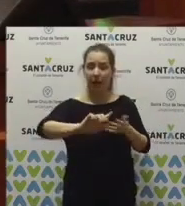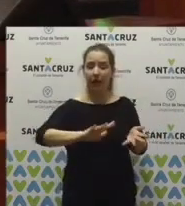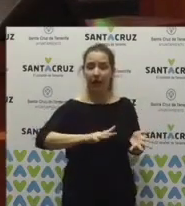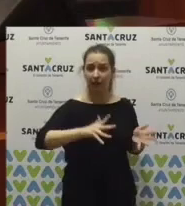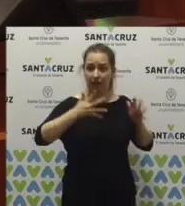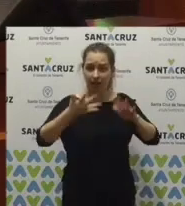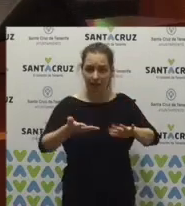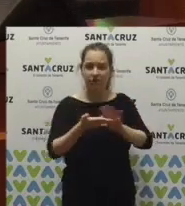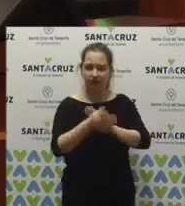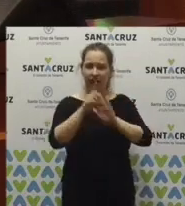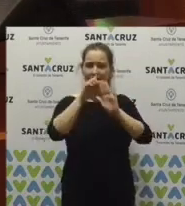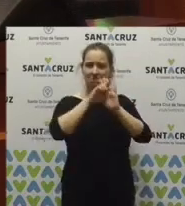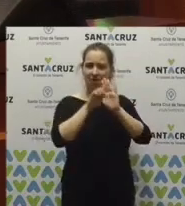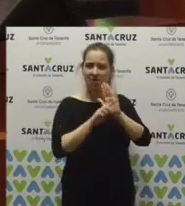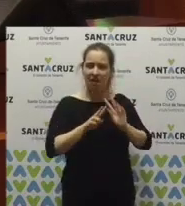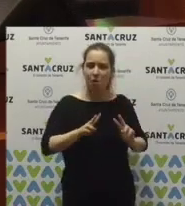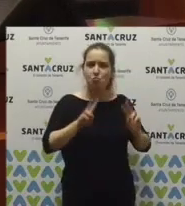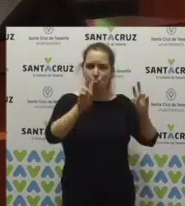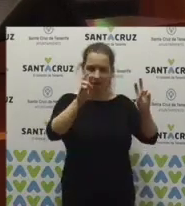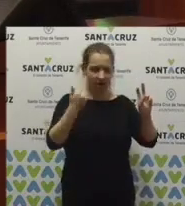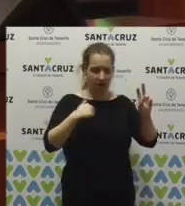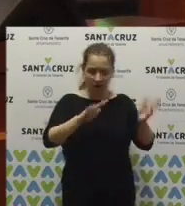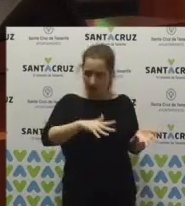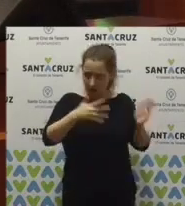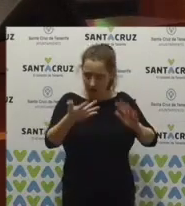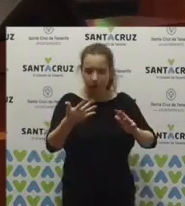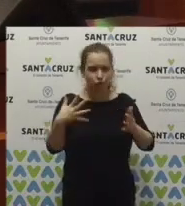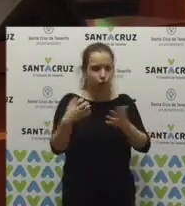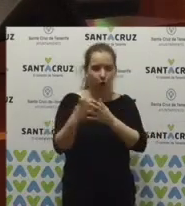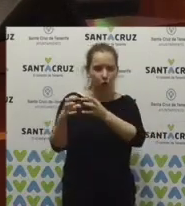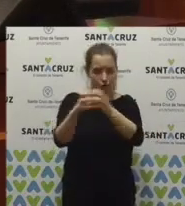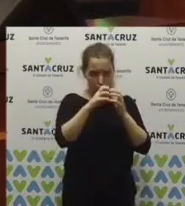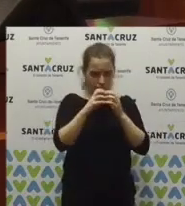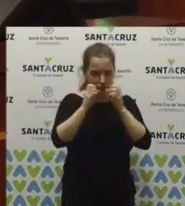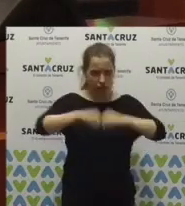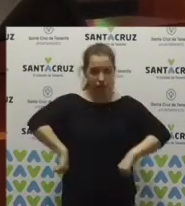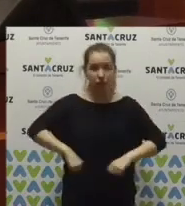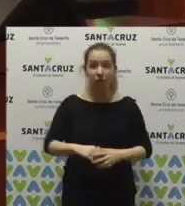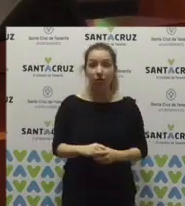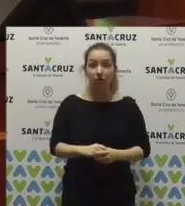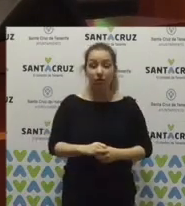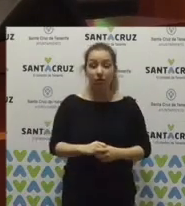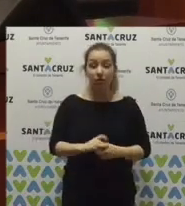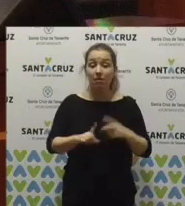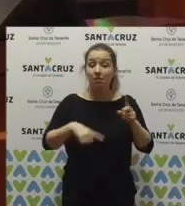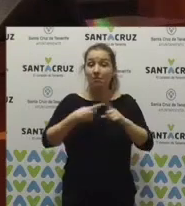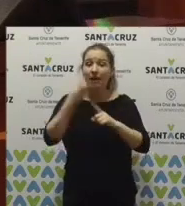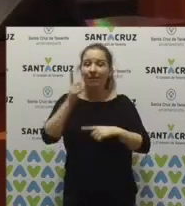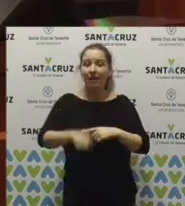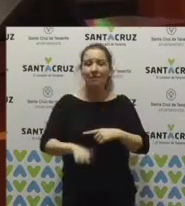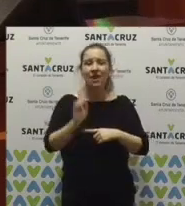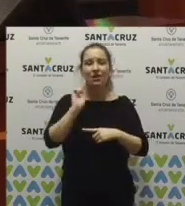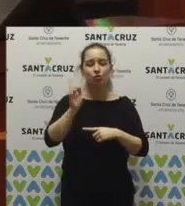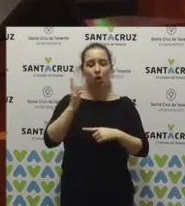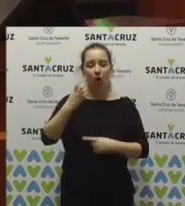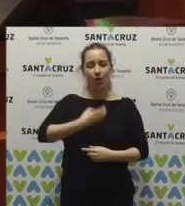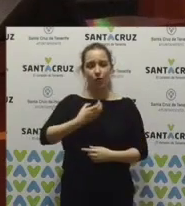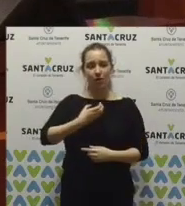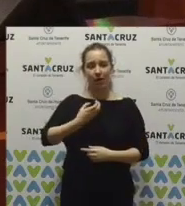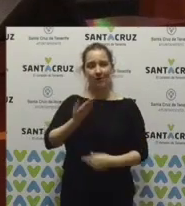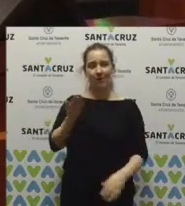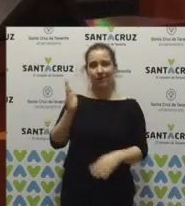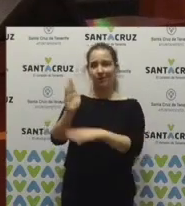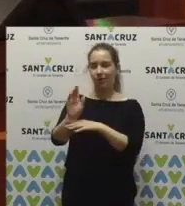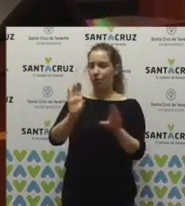de nuevas medidas que incorporar desde el consenso y por otra parte que tampoco se quede exclusivamente en el ayuntamiento en las fuerzas políticas que